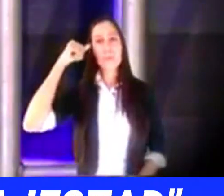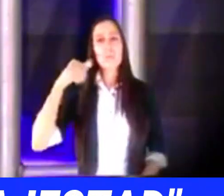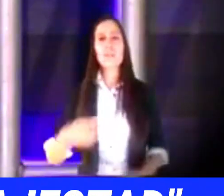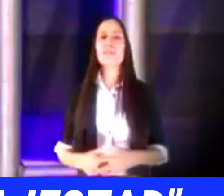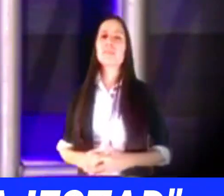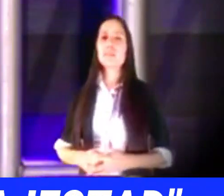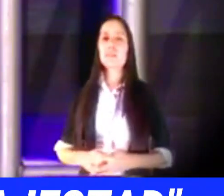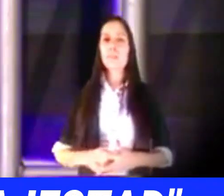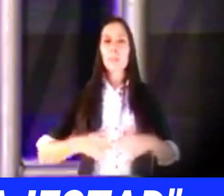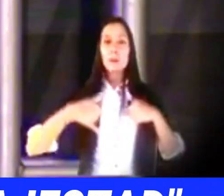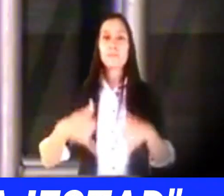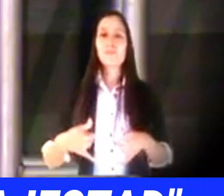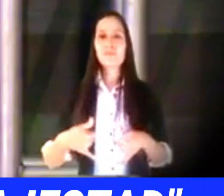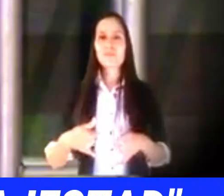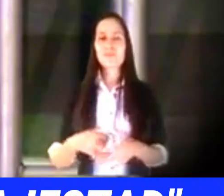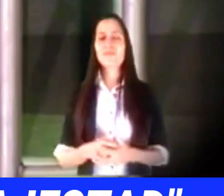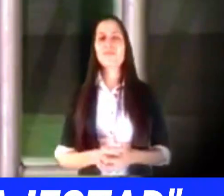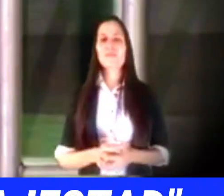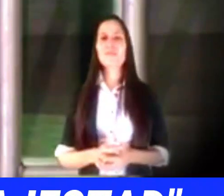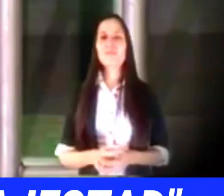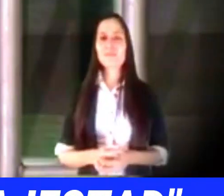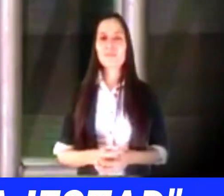tarde. El premio,